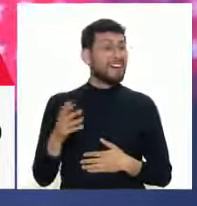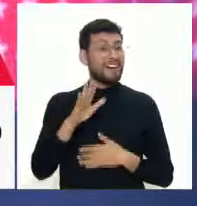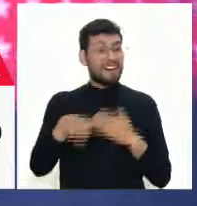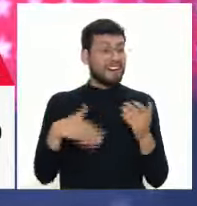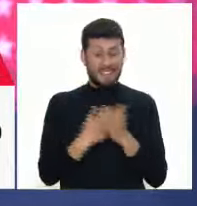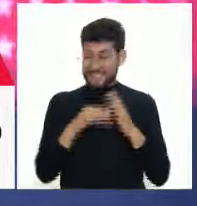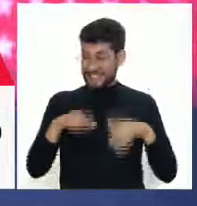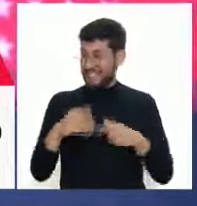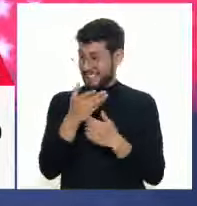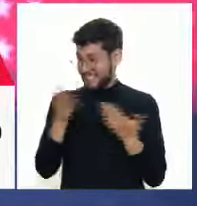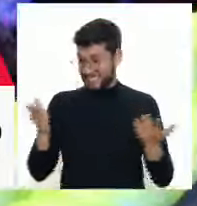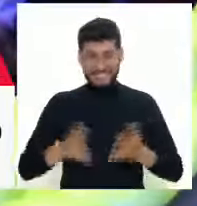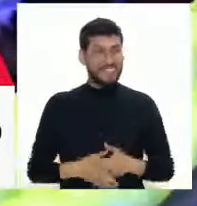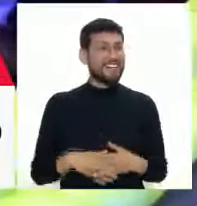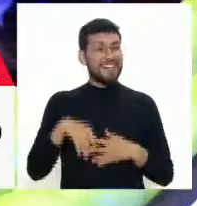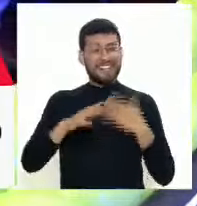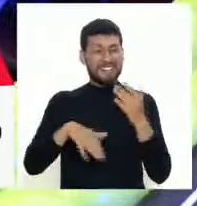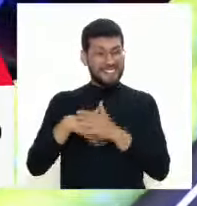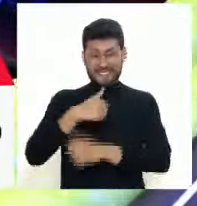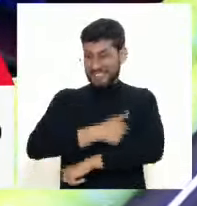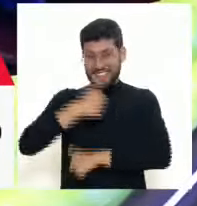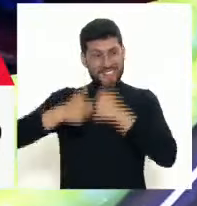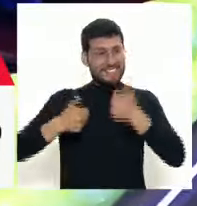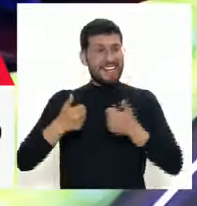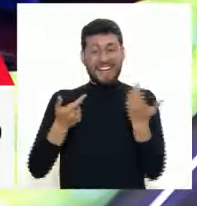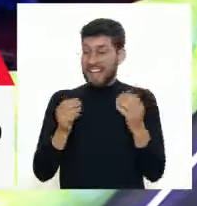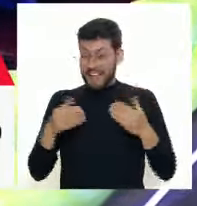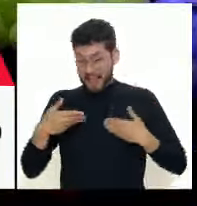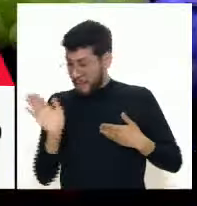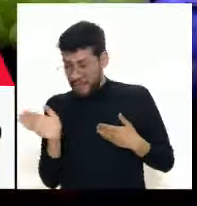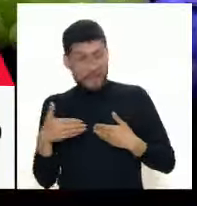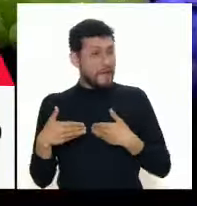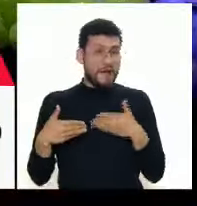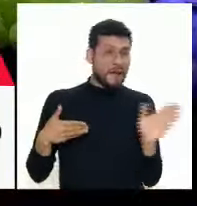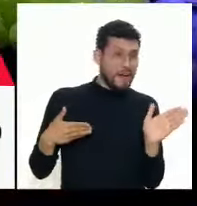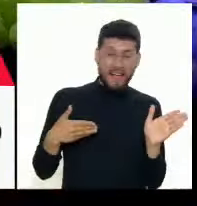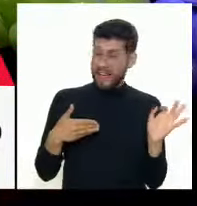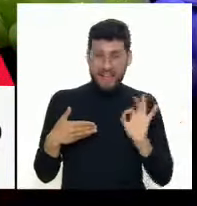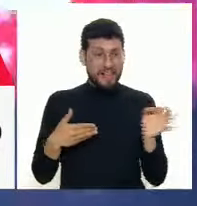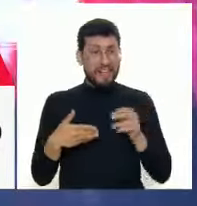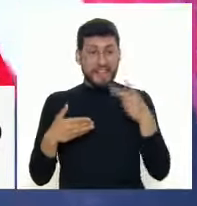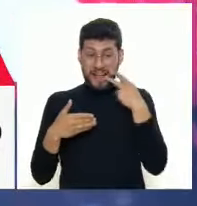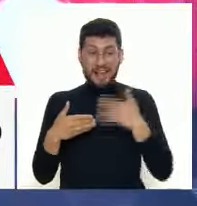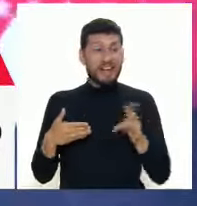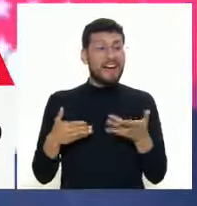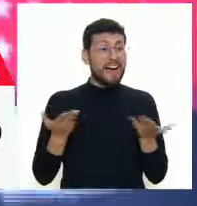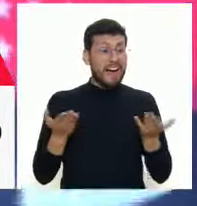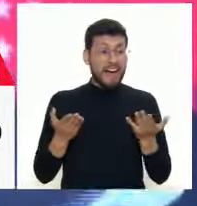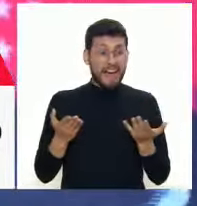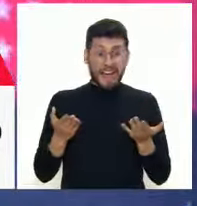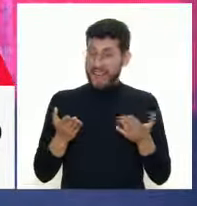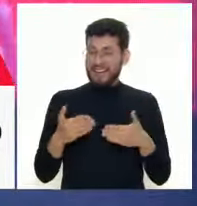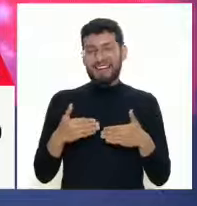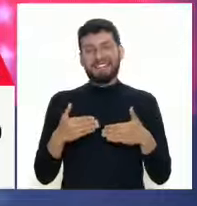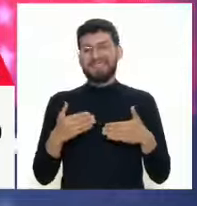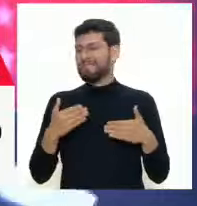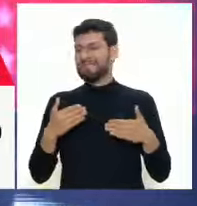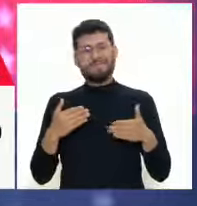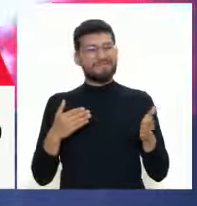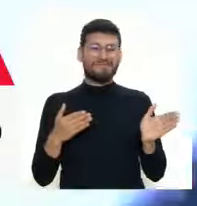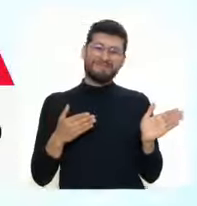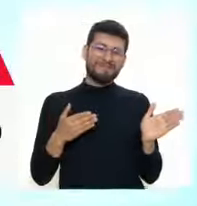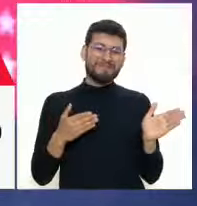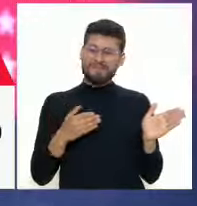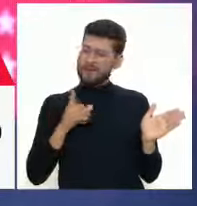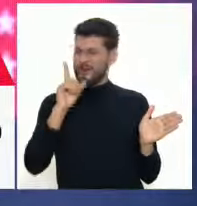todos los niños aquí presentes, todas las autoridades, y aquí no hay nada. Y aquí tampoco, miren, vacío. Mejor una.